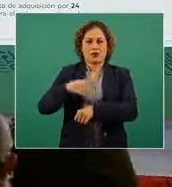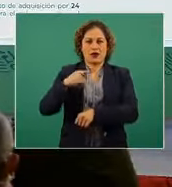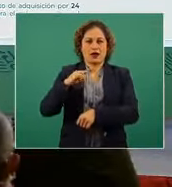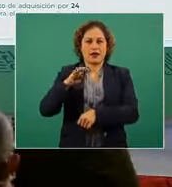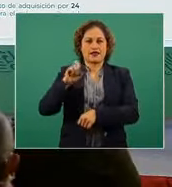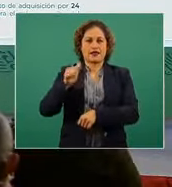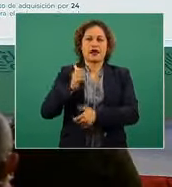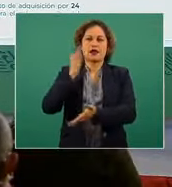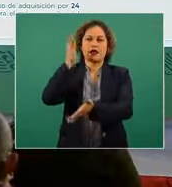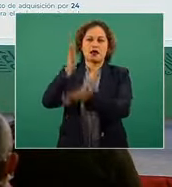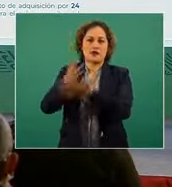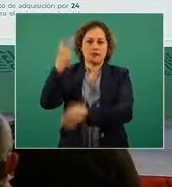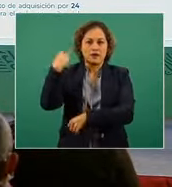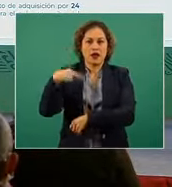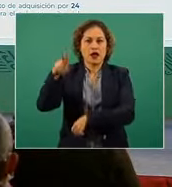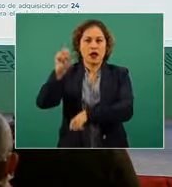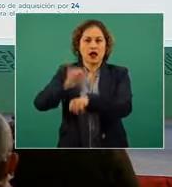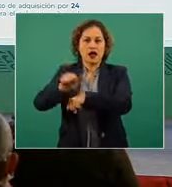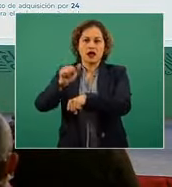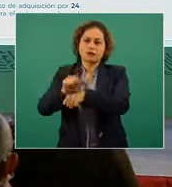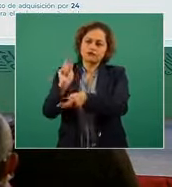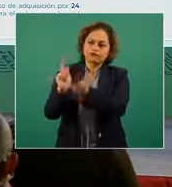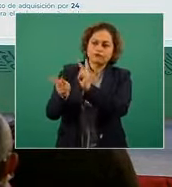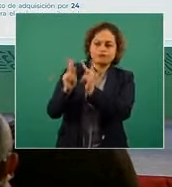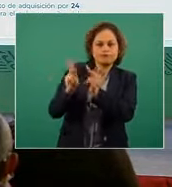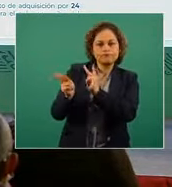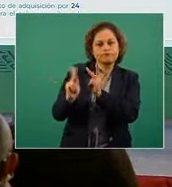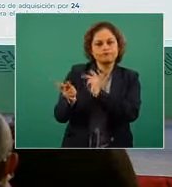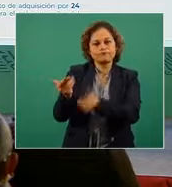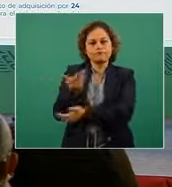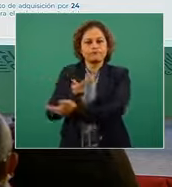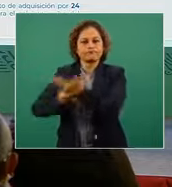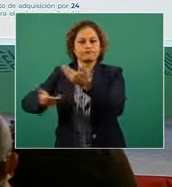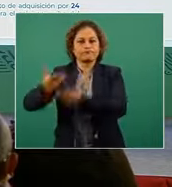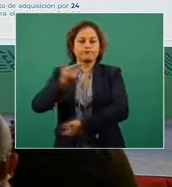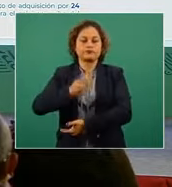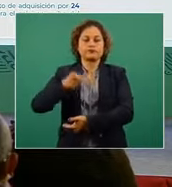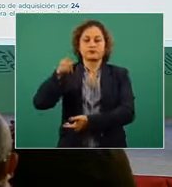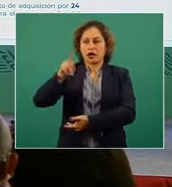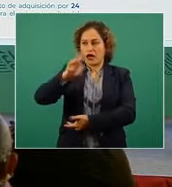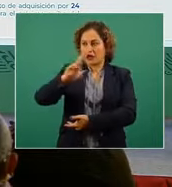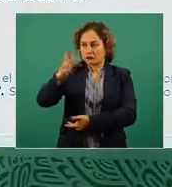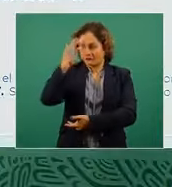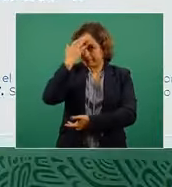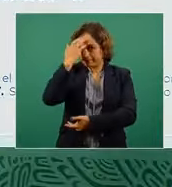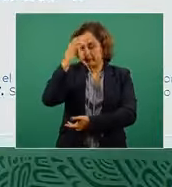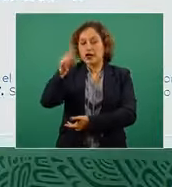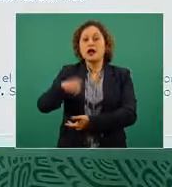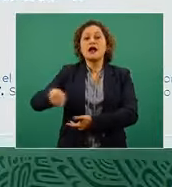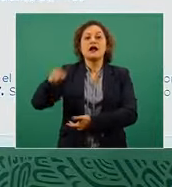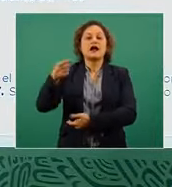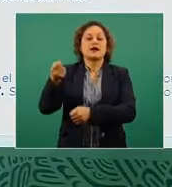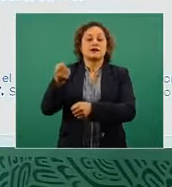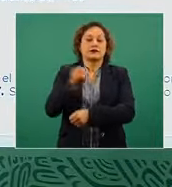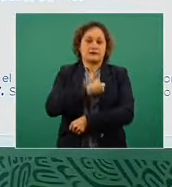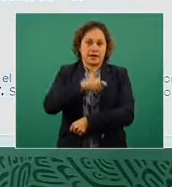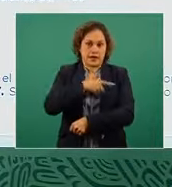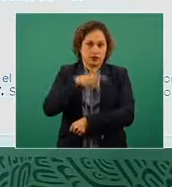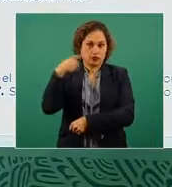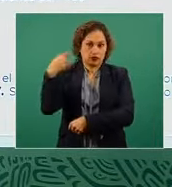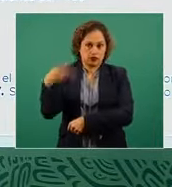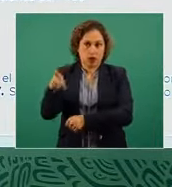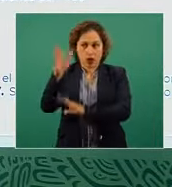le compartió la información correspondiente, se presentó a la autoridad sanitaria, se aprobó, se hizo